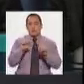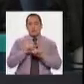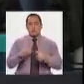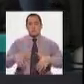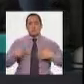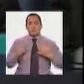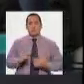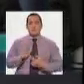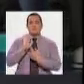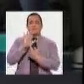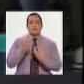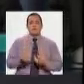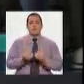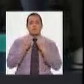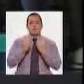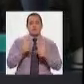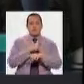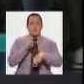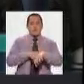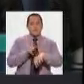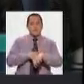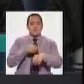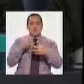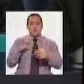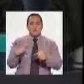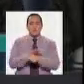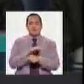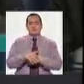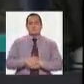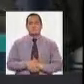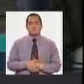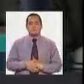utilizar porque no hubo el tiempo necesario.